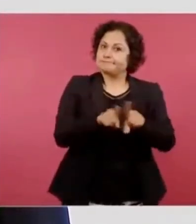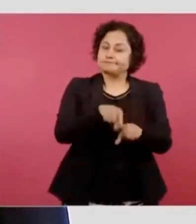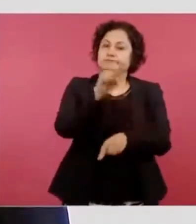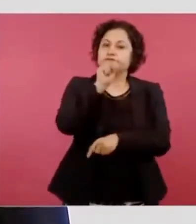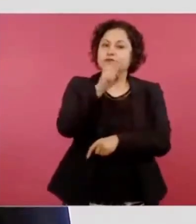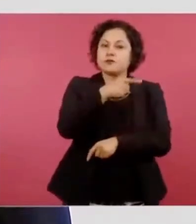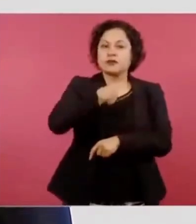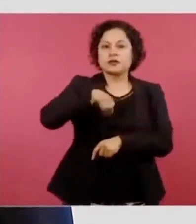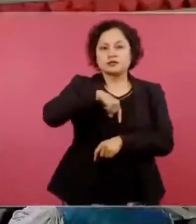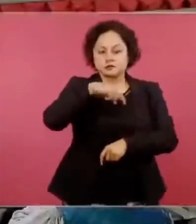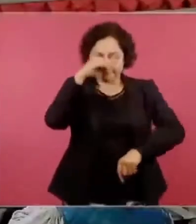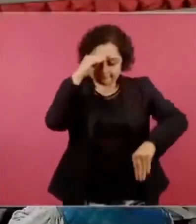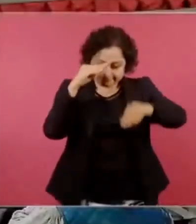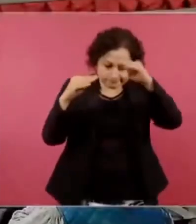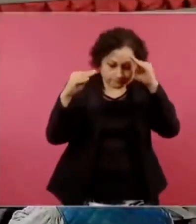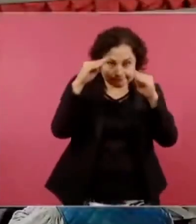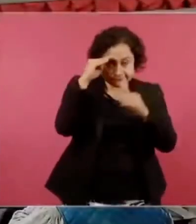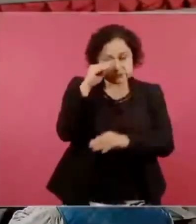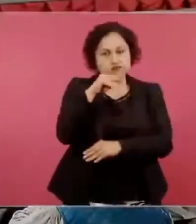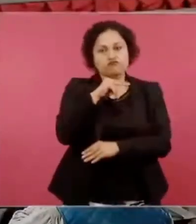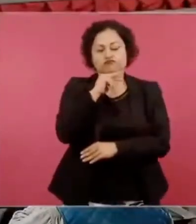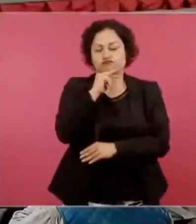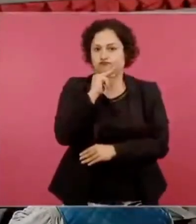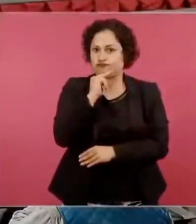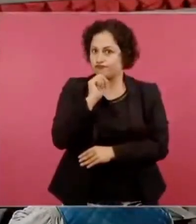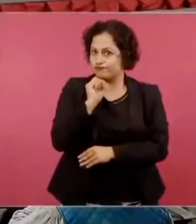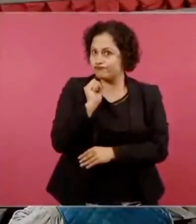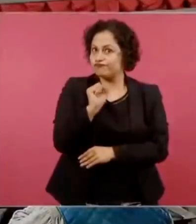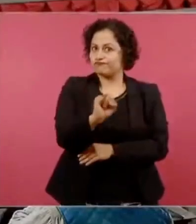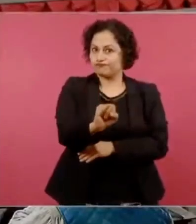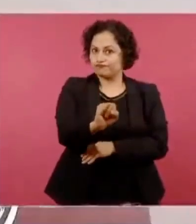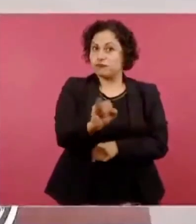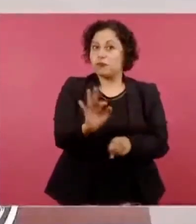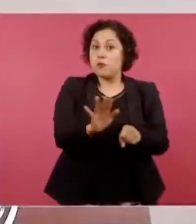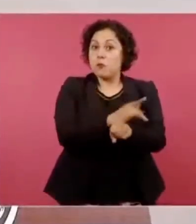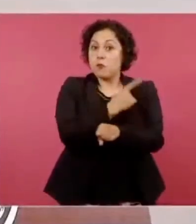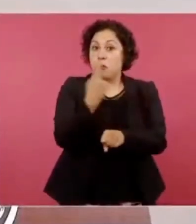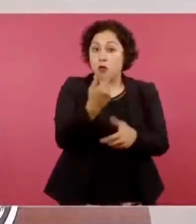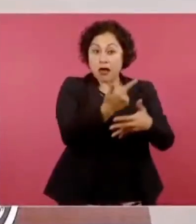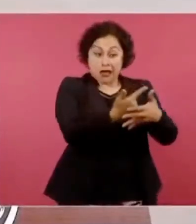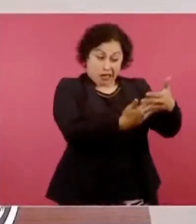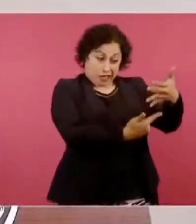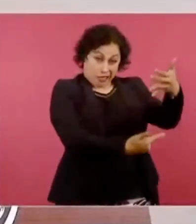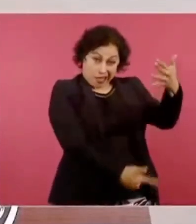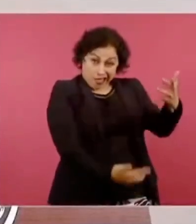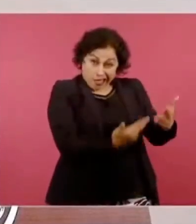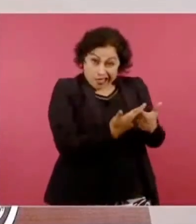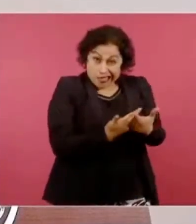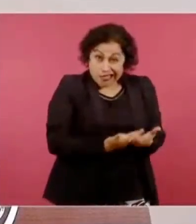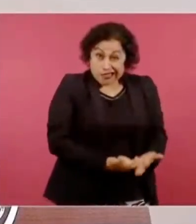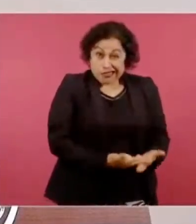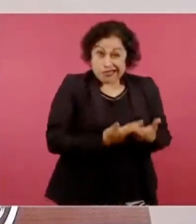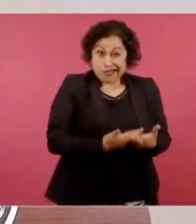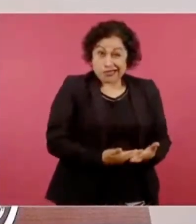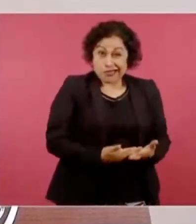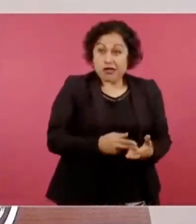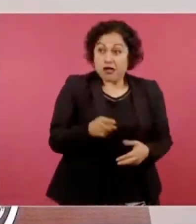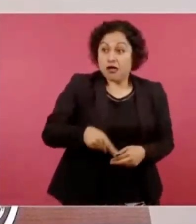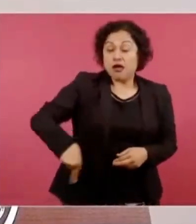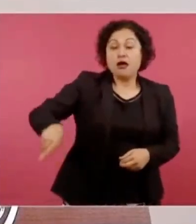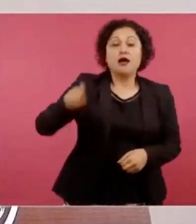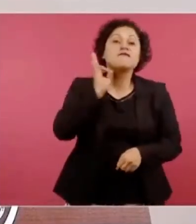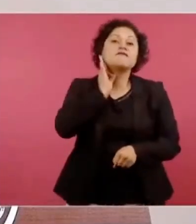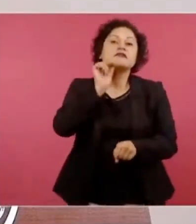con preocupación la carga excesiva que esto significaría tanto para las fiscalías como